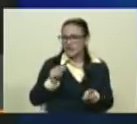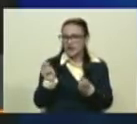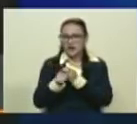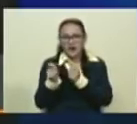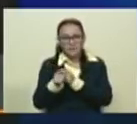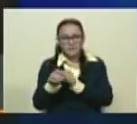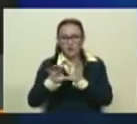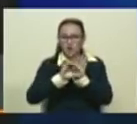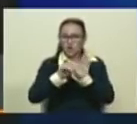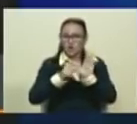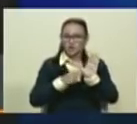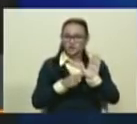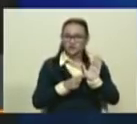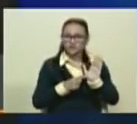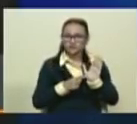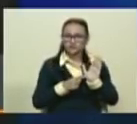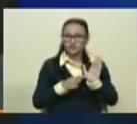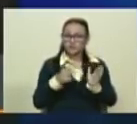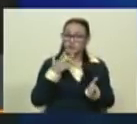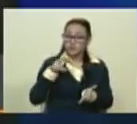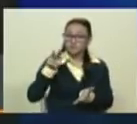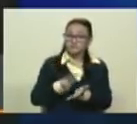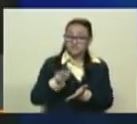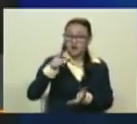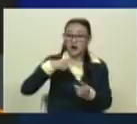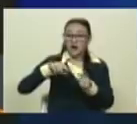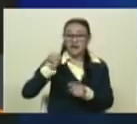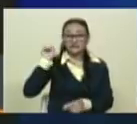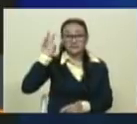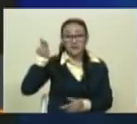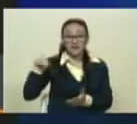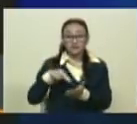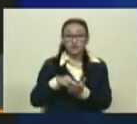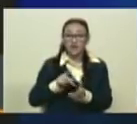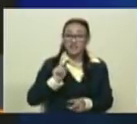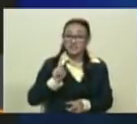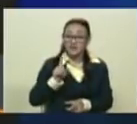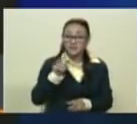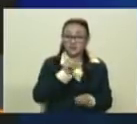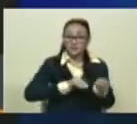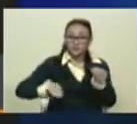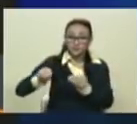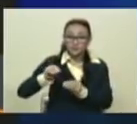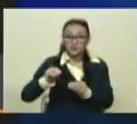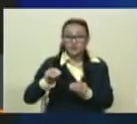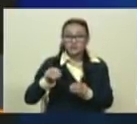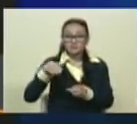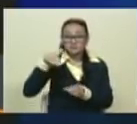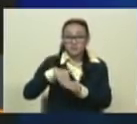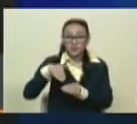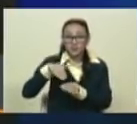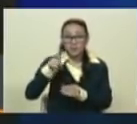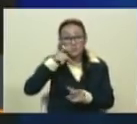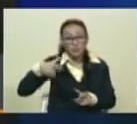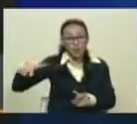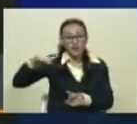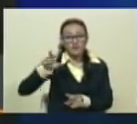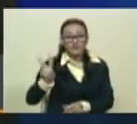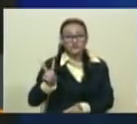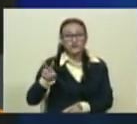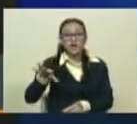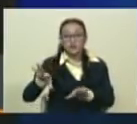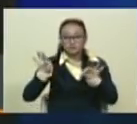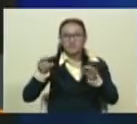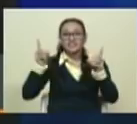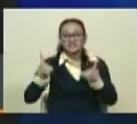constitucional ratificada por la Asamblea tiene que ser sometida a un referéndum para que el pueblo venezolano